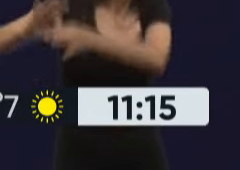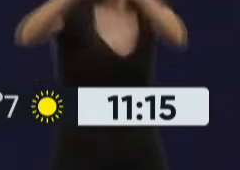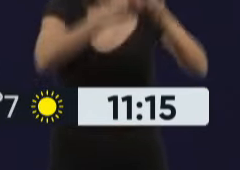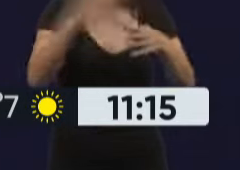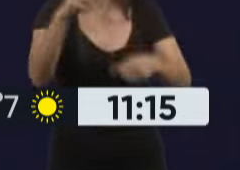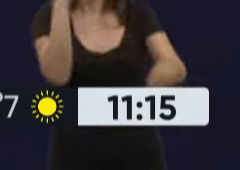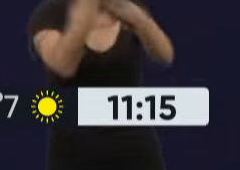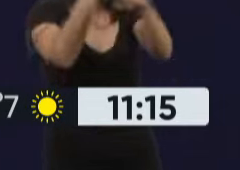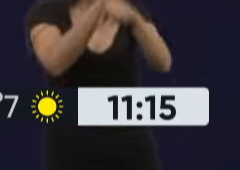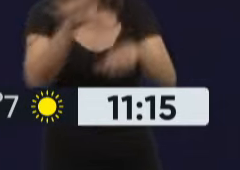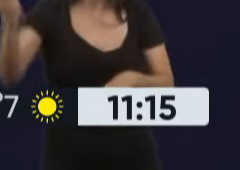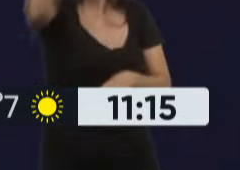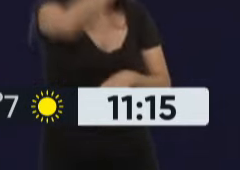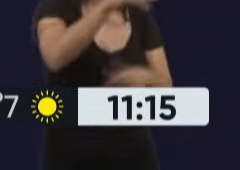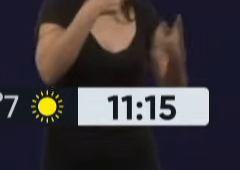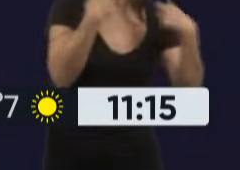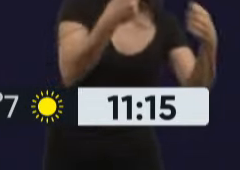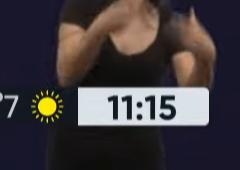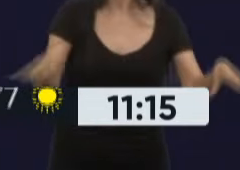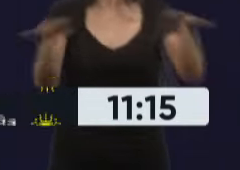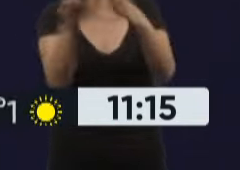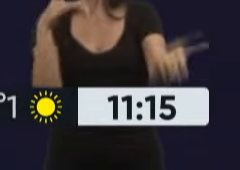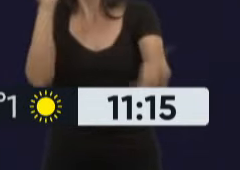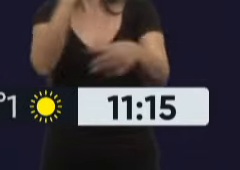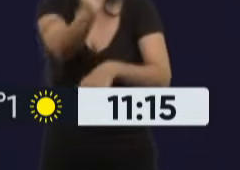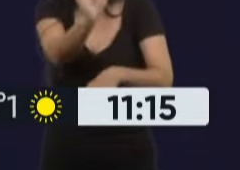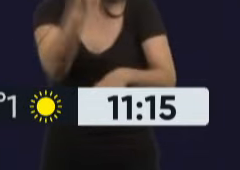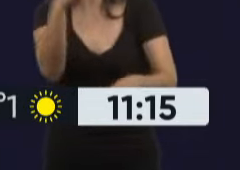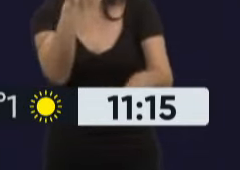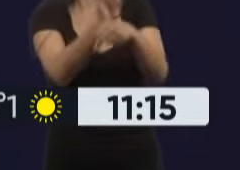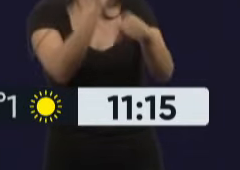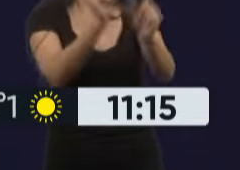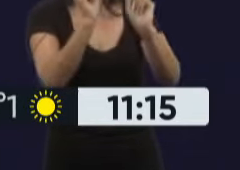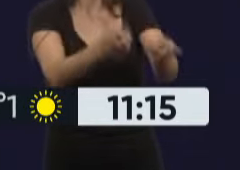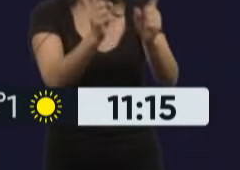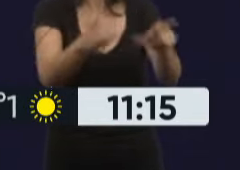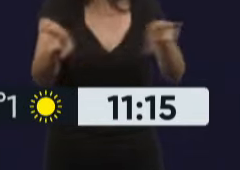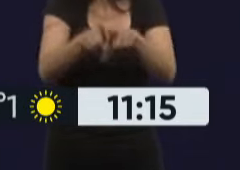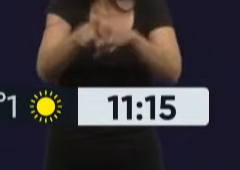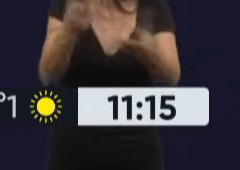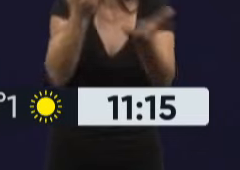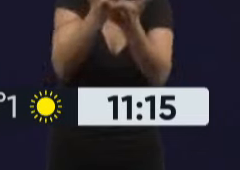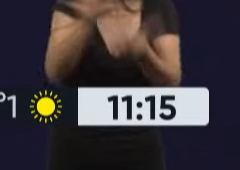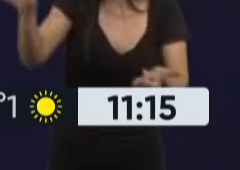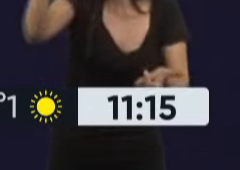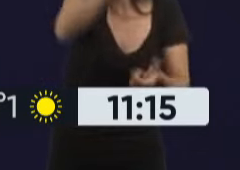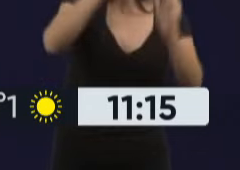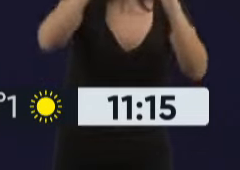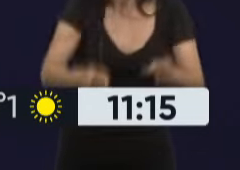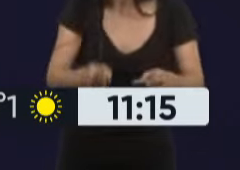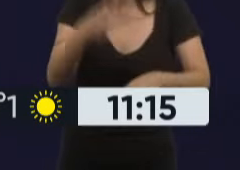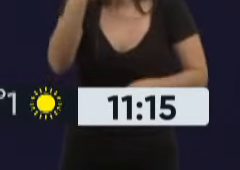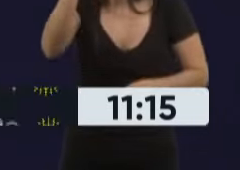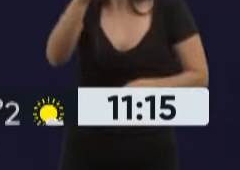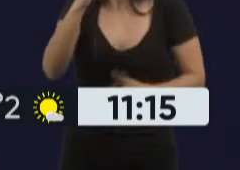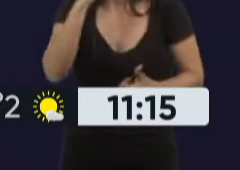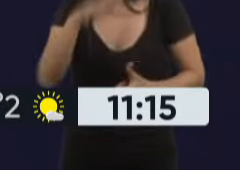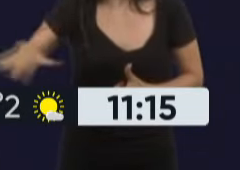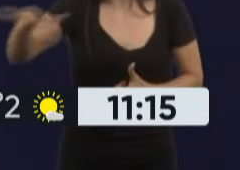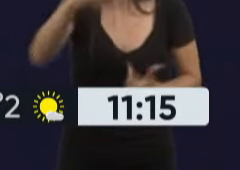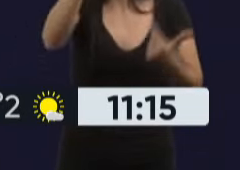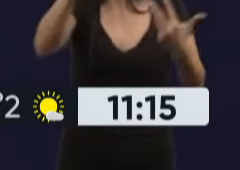provincias tengan como regla el equilibrio fiscal como también por supuesto a los más de 2000 municipios que también tienen que